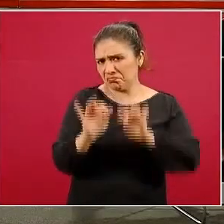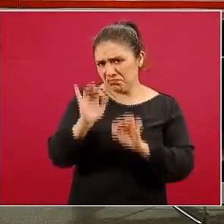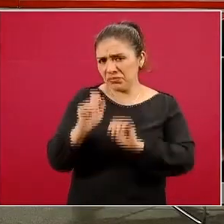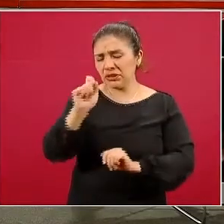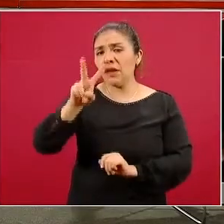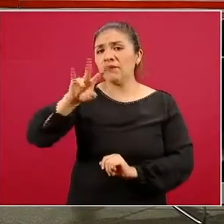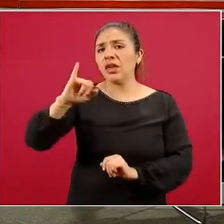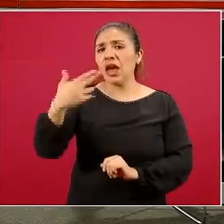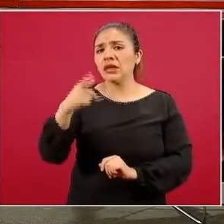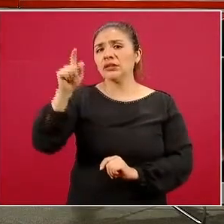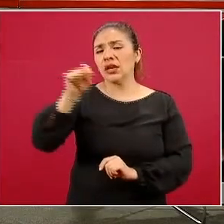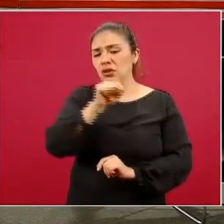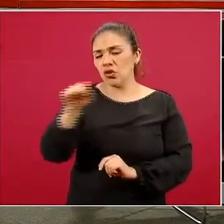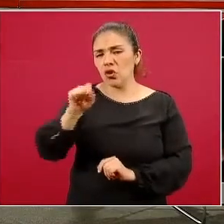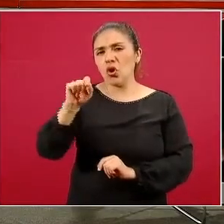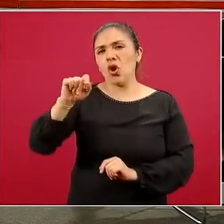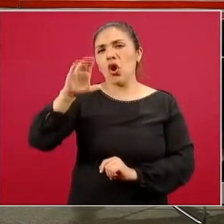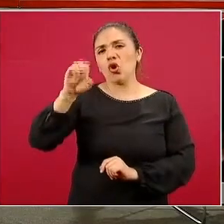que es